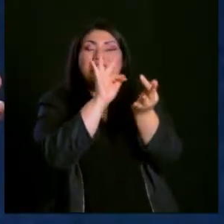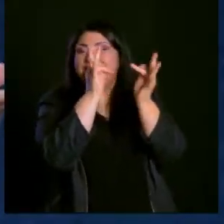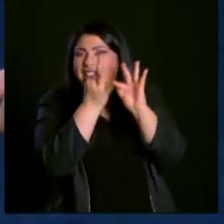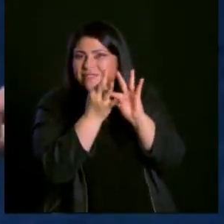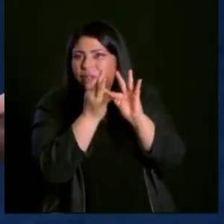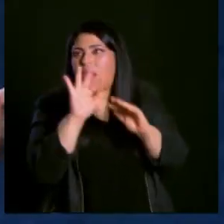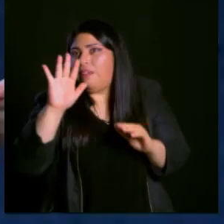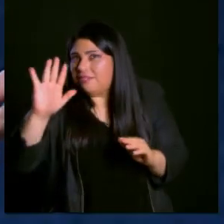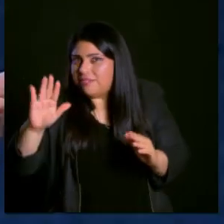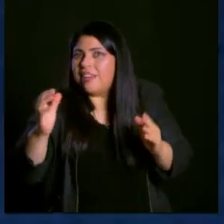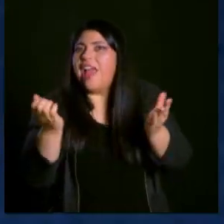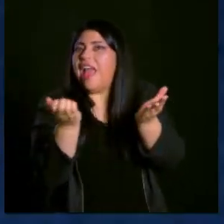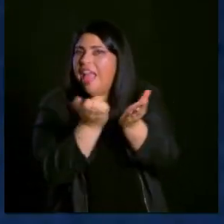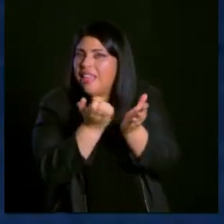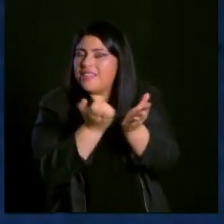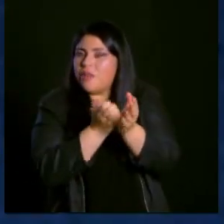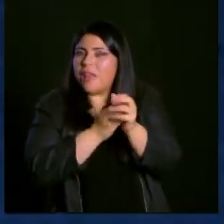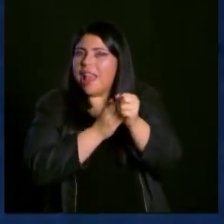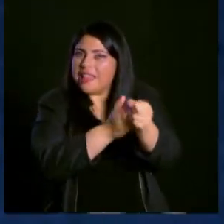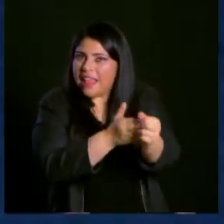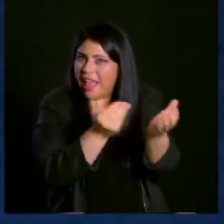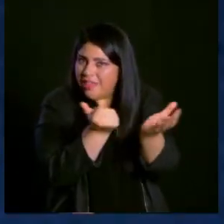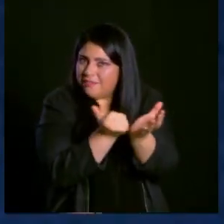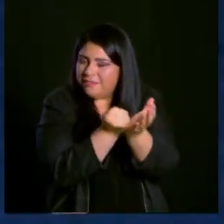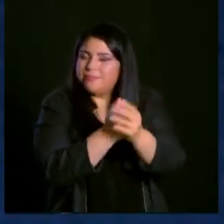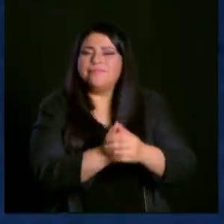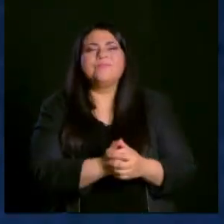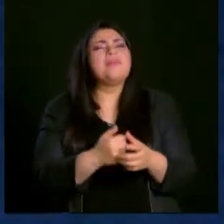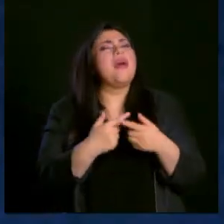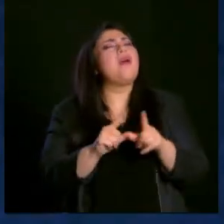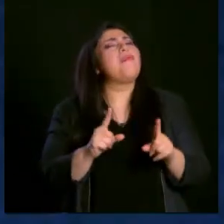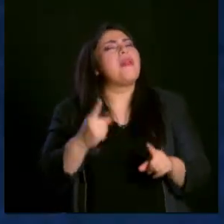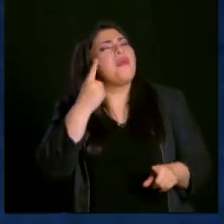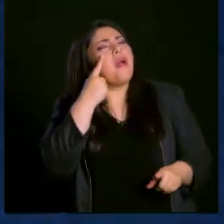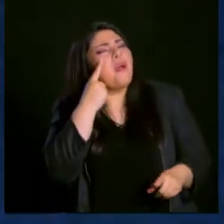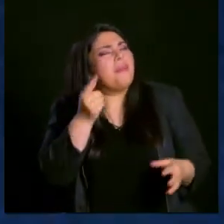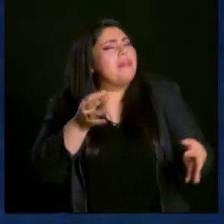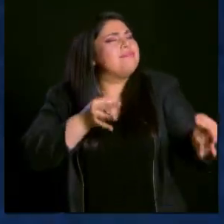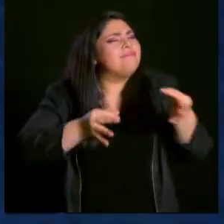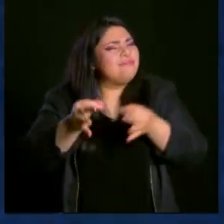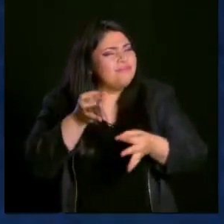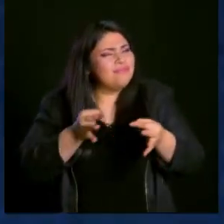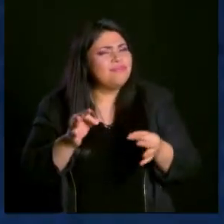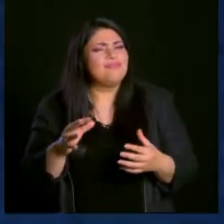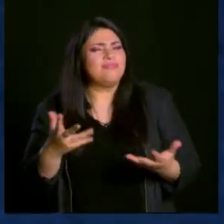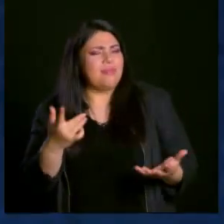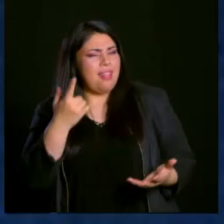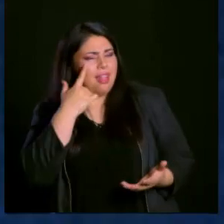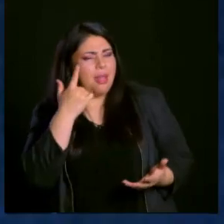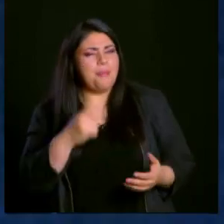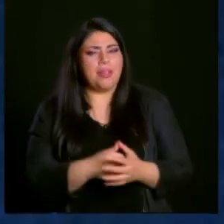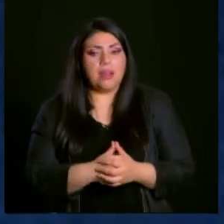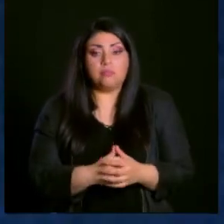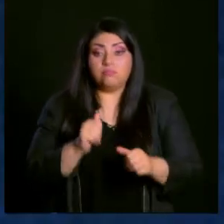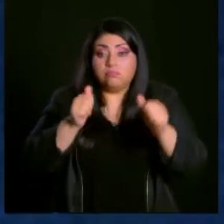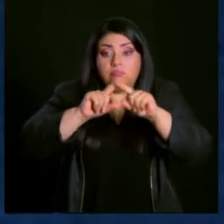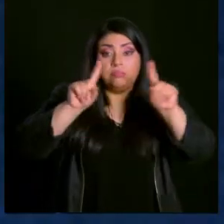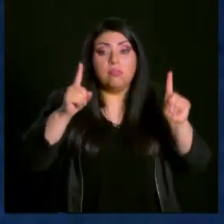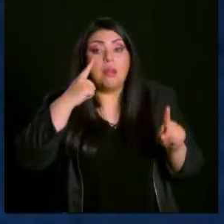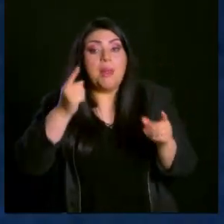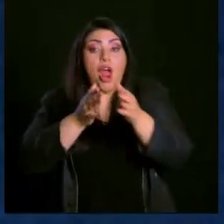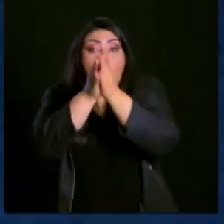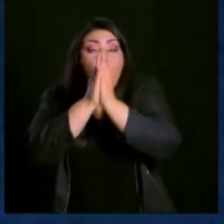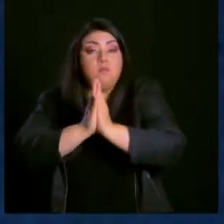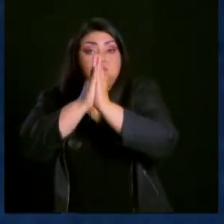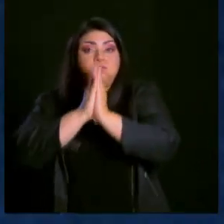escuela de Liderazgo verdad nuestra academia pero lo que quiero decir de aquí es algo diferentes quiero decirte que hay una oración